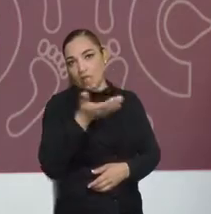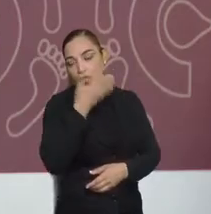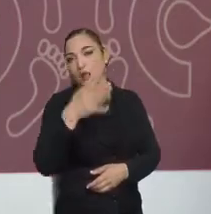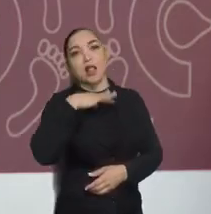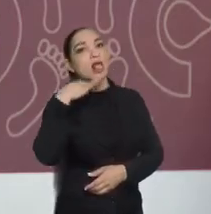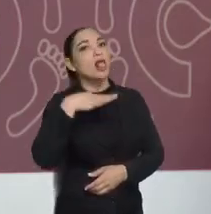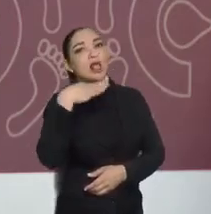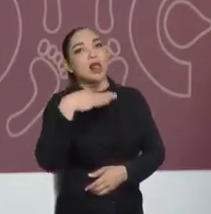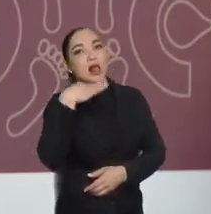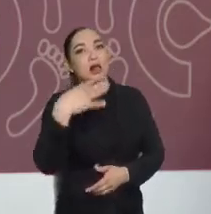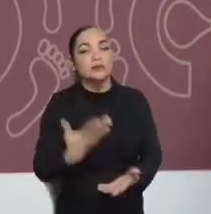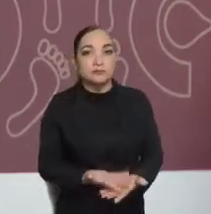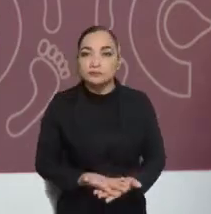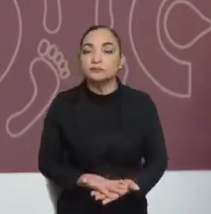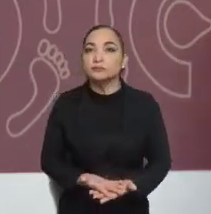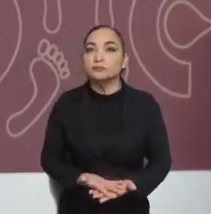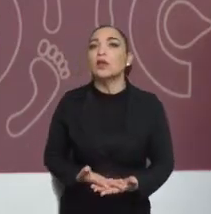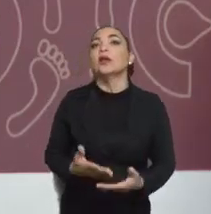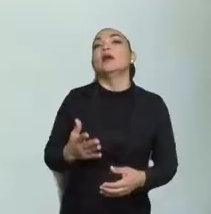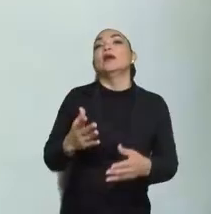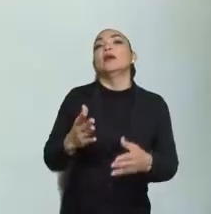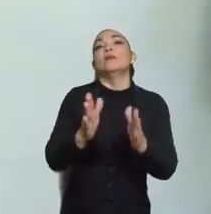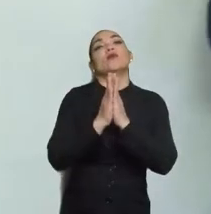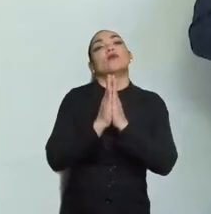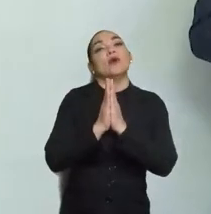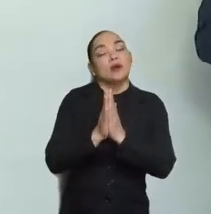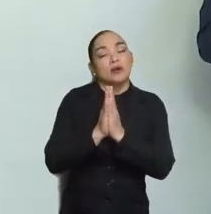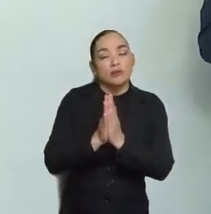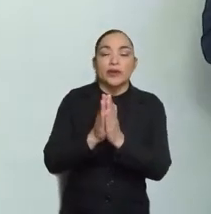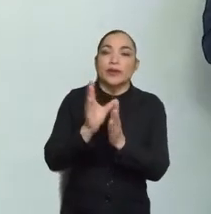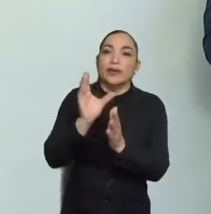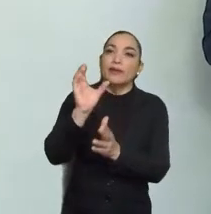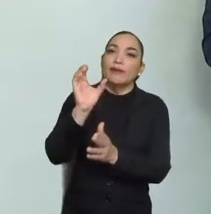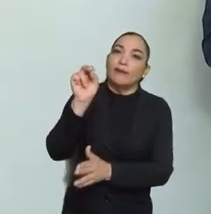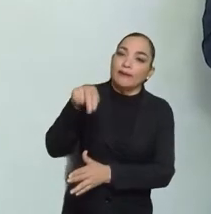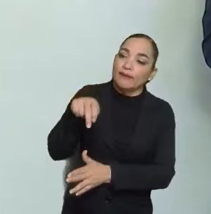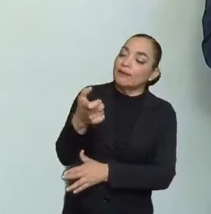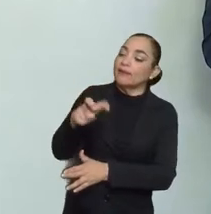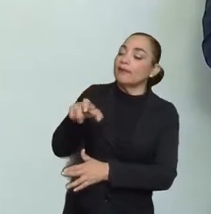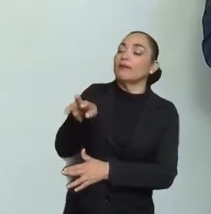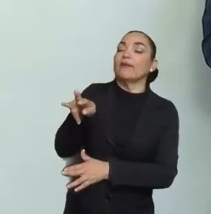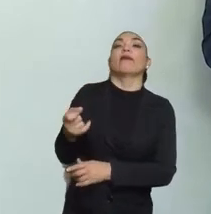Vamos a investigar esto, Enrique, te encargo yo, por favor, esto de que estén